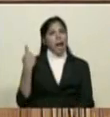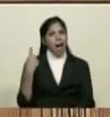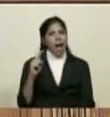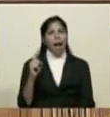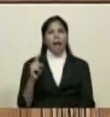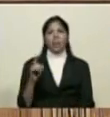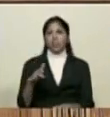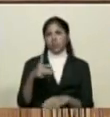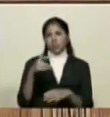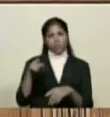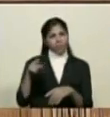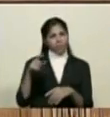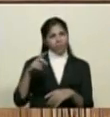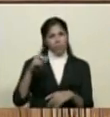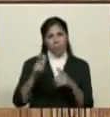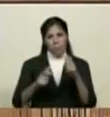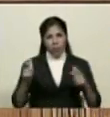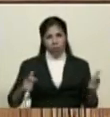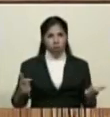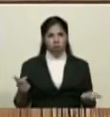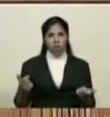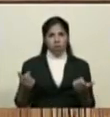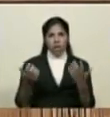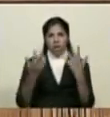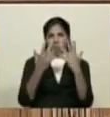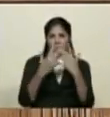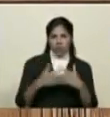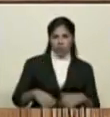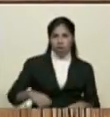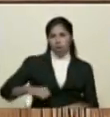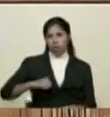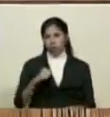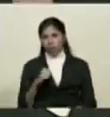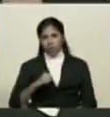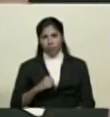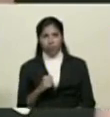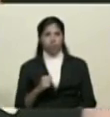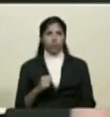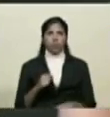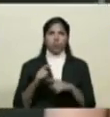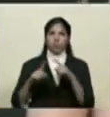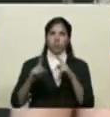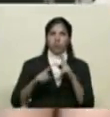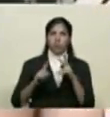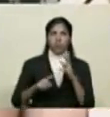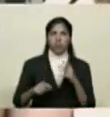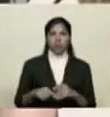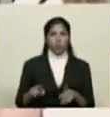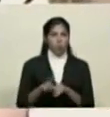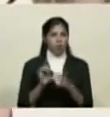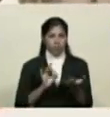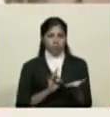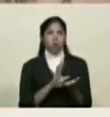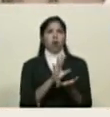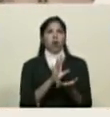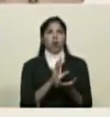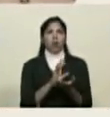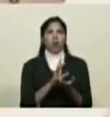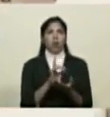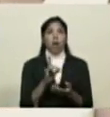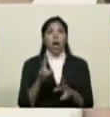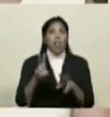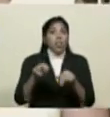encontrado, trabajadores que nunca fueron respetados, que fueron avasallados más bien, que fueron segregados, que no fueron